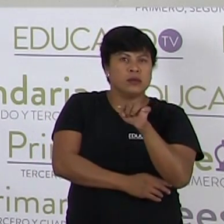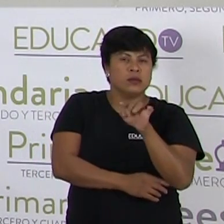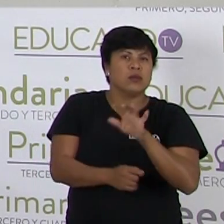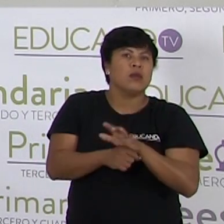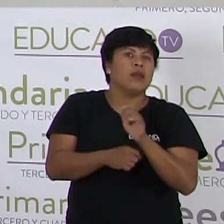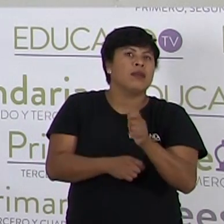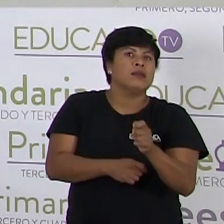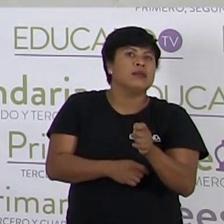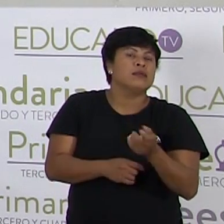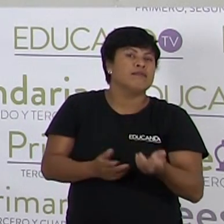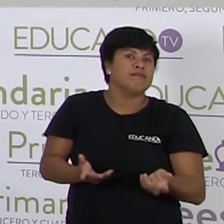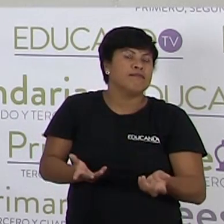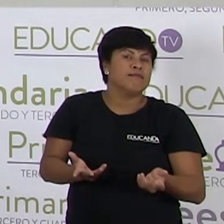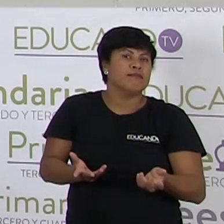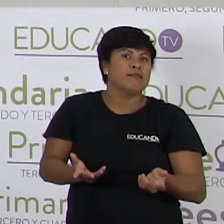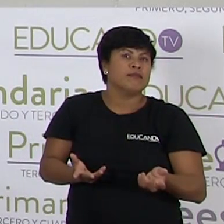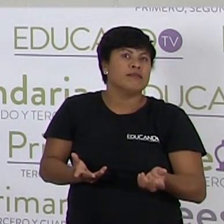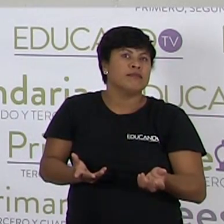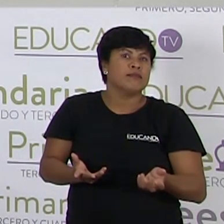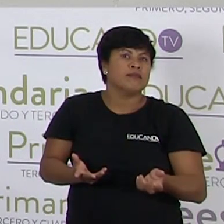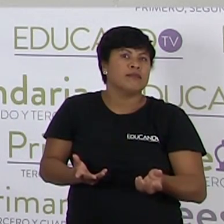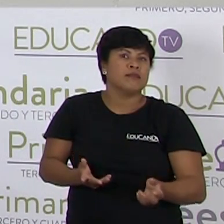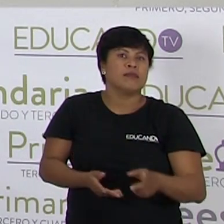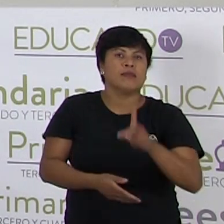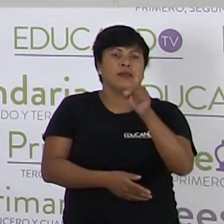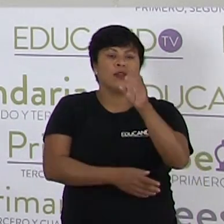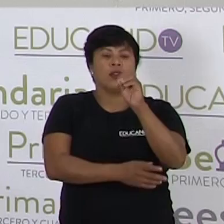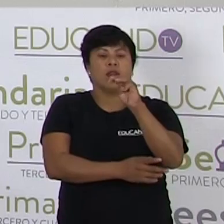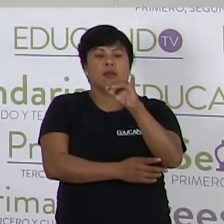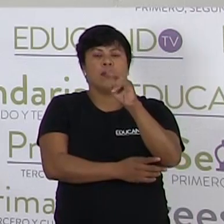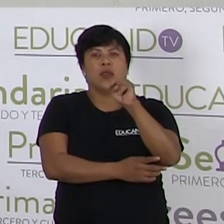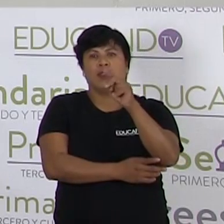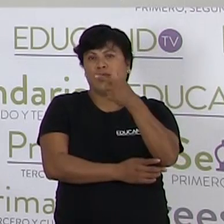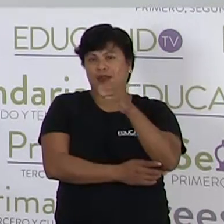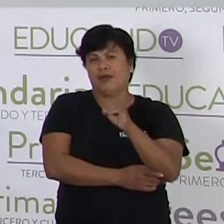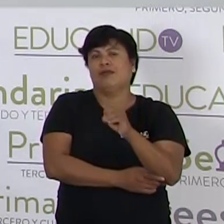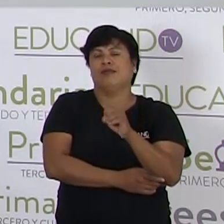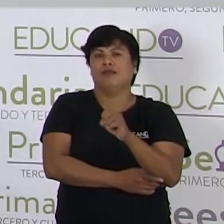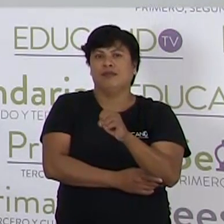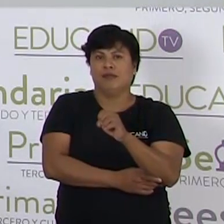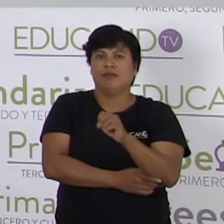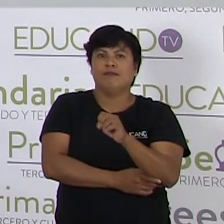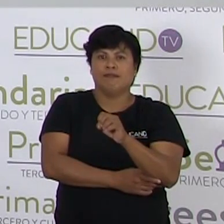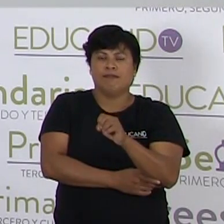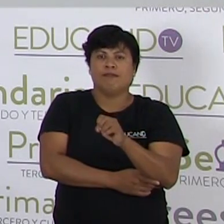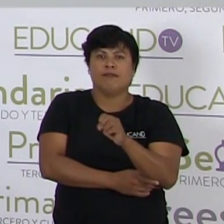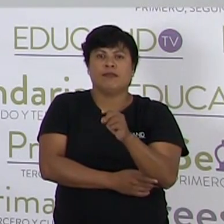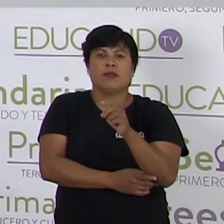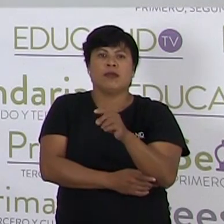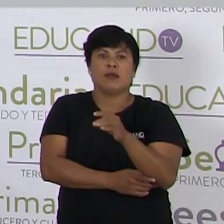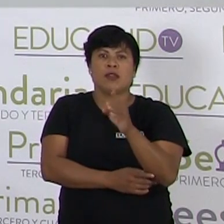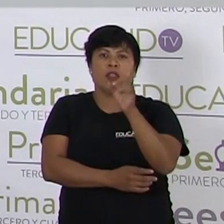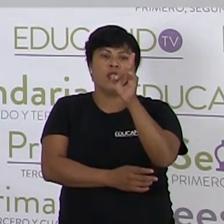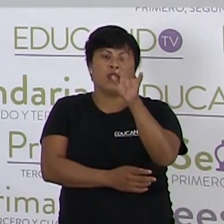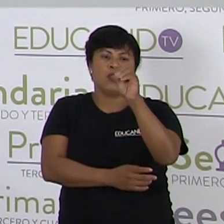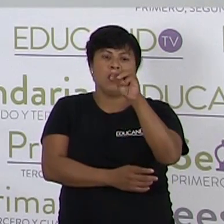nombre se deriva? De domingo. Muy bien. Domingo